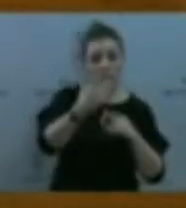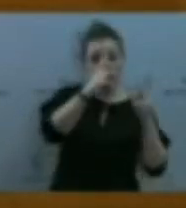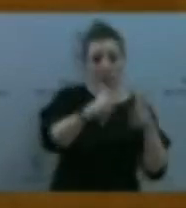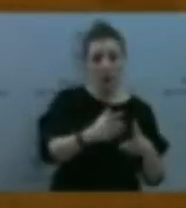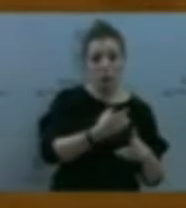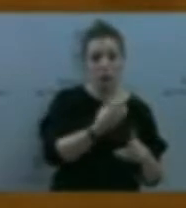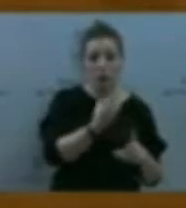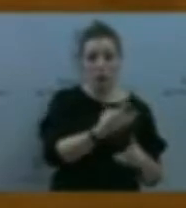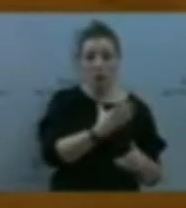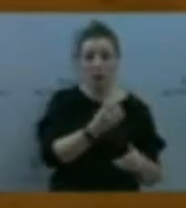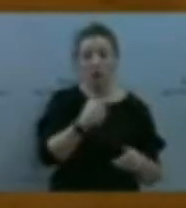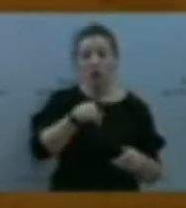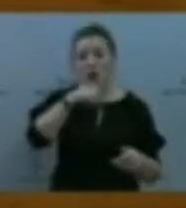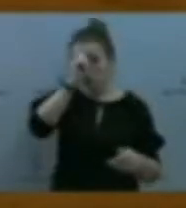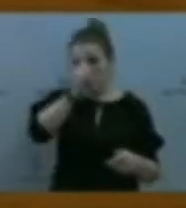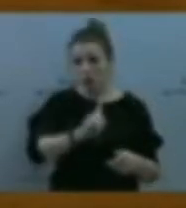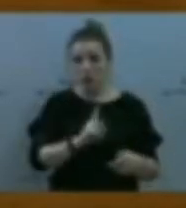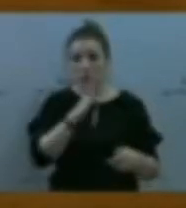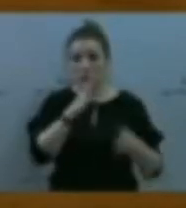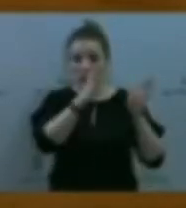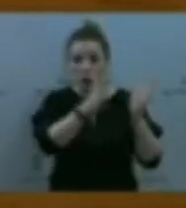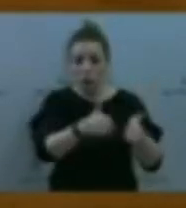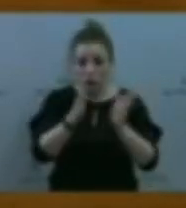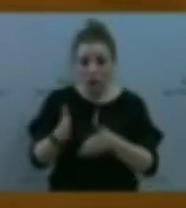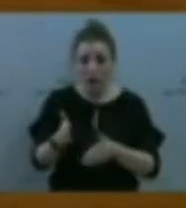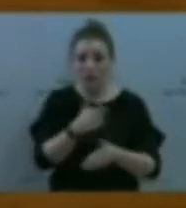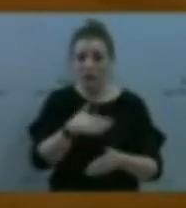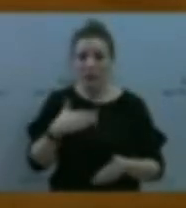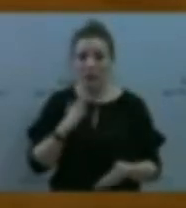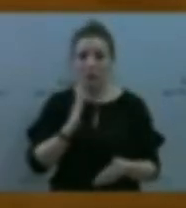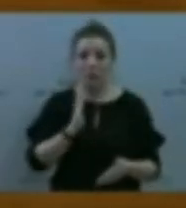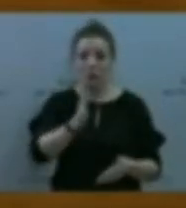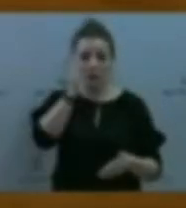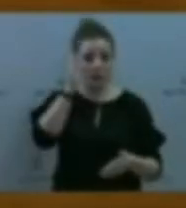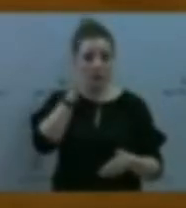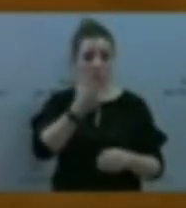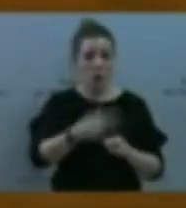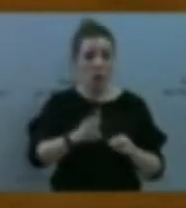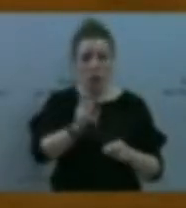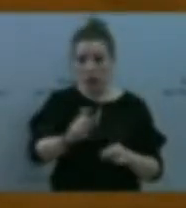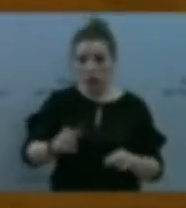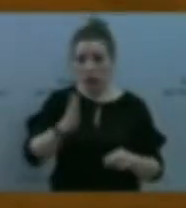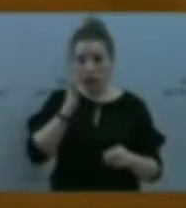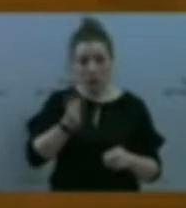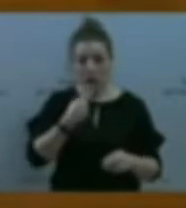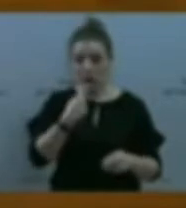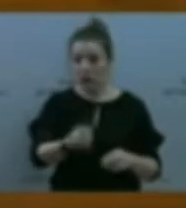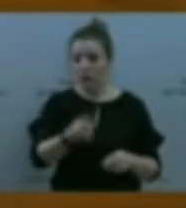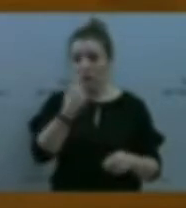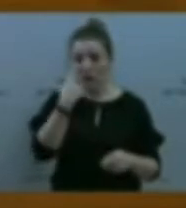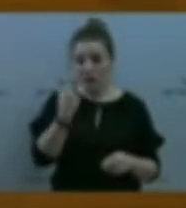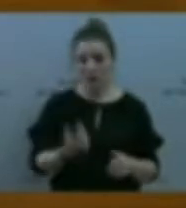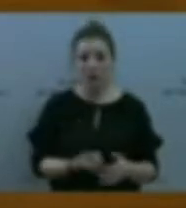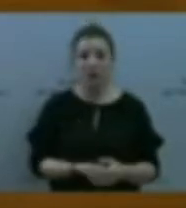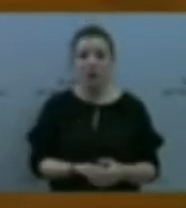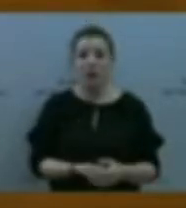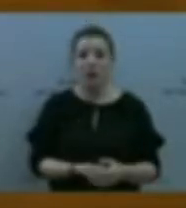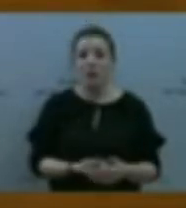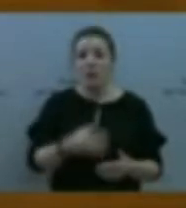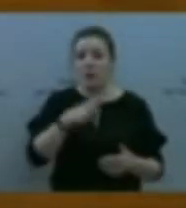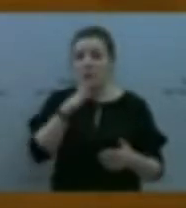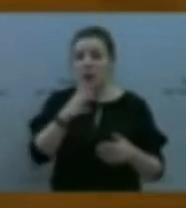quieren criminalizar a los políticos, de verdad se lo digo. Fíjese, para cualquier alto cargo, para un ministro,